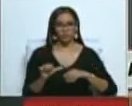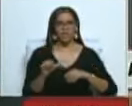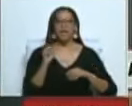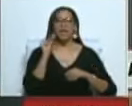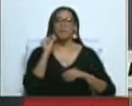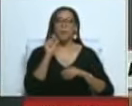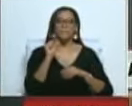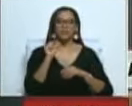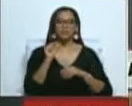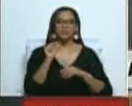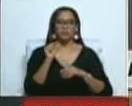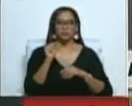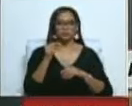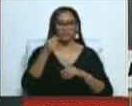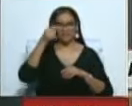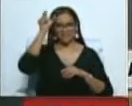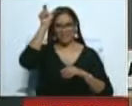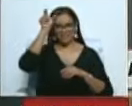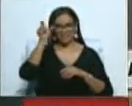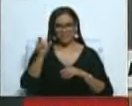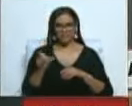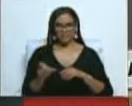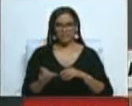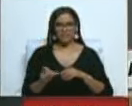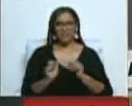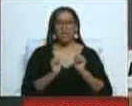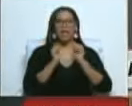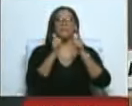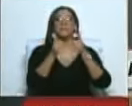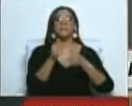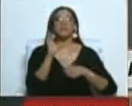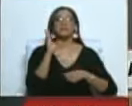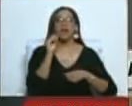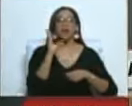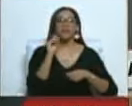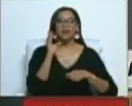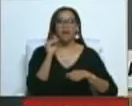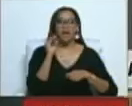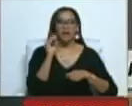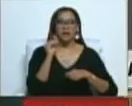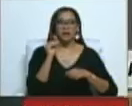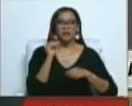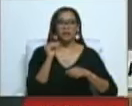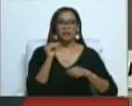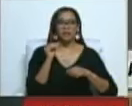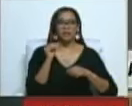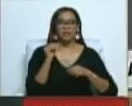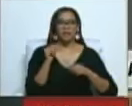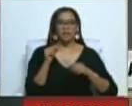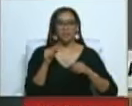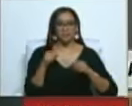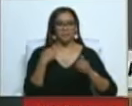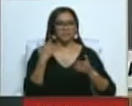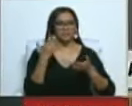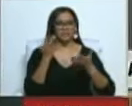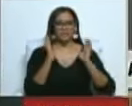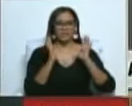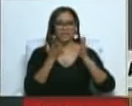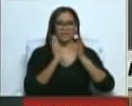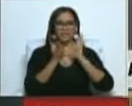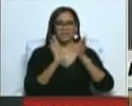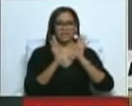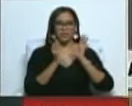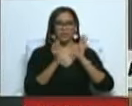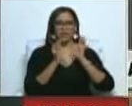momento en que el Homo sapiens empieza a hablar y pasa de los señas a el lenguaje